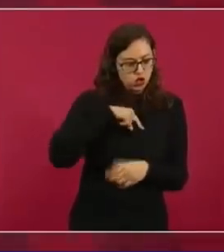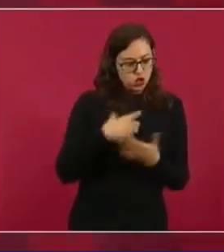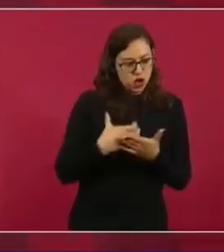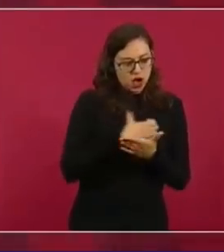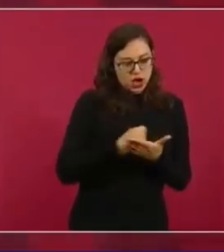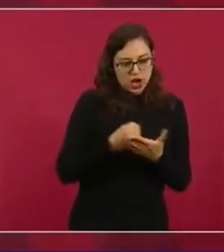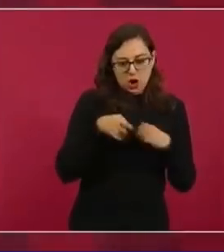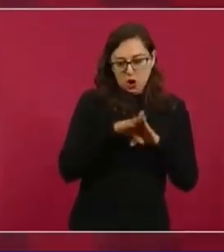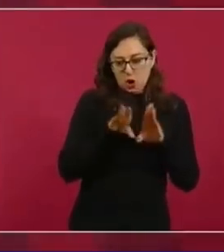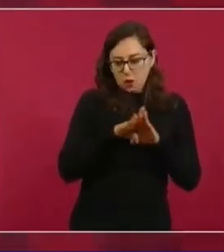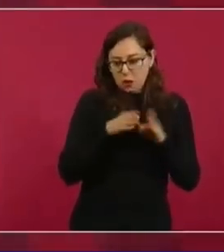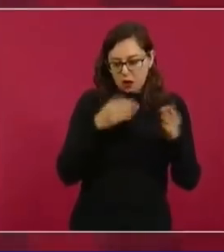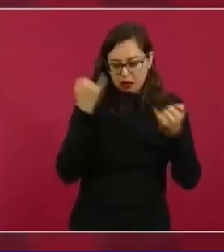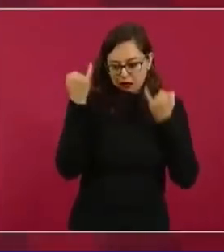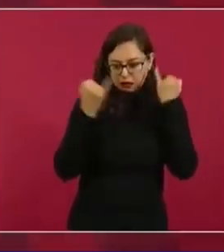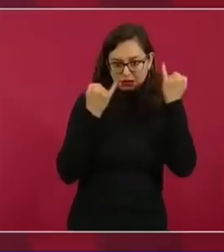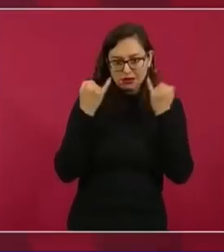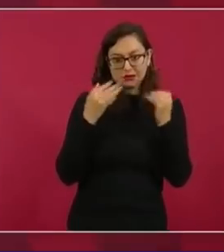próxima elección, no,